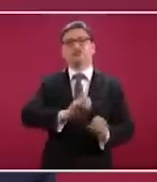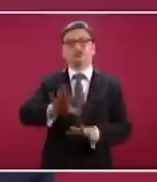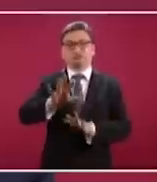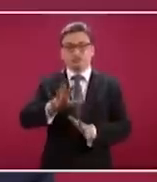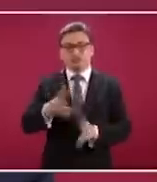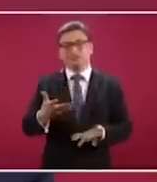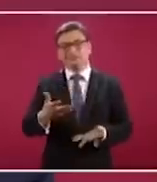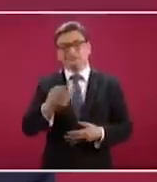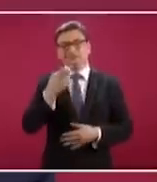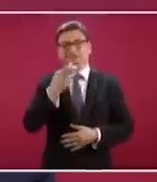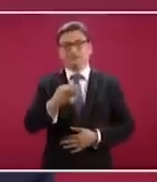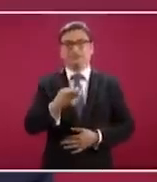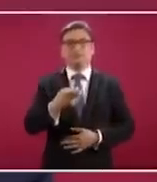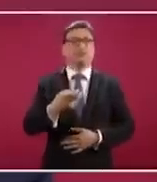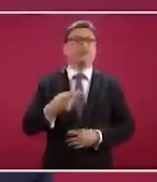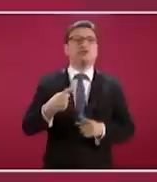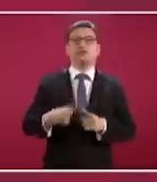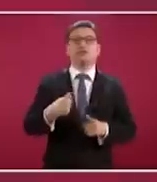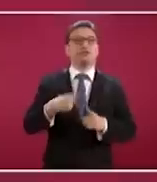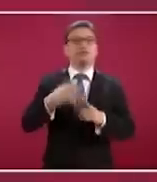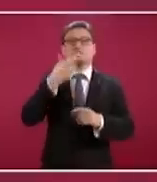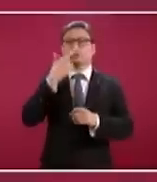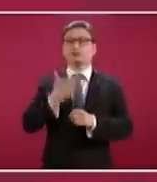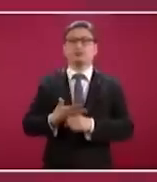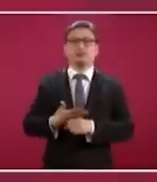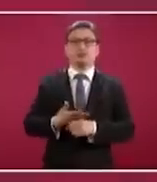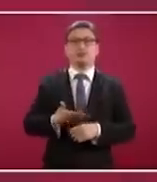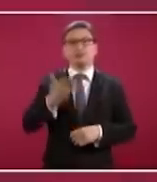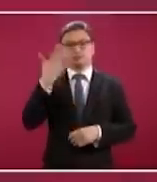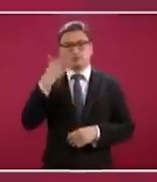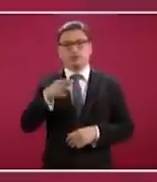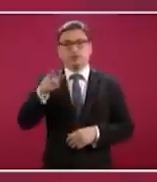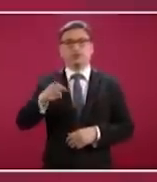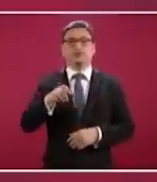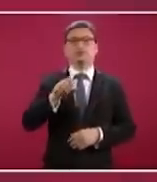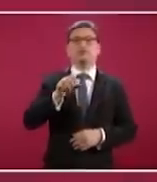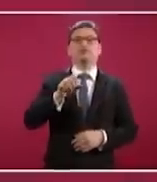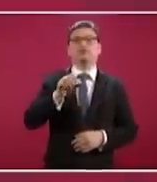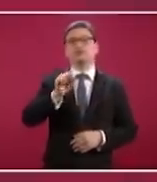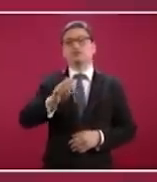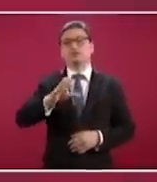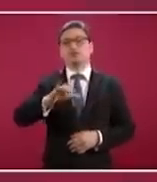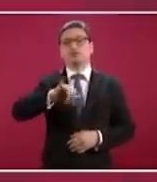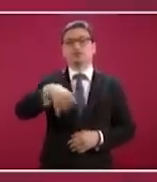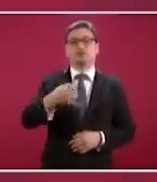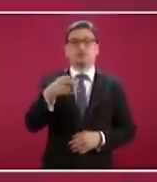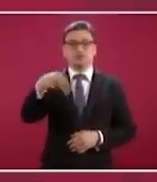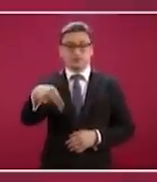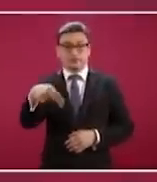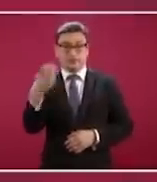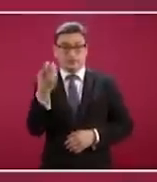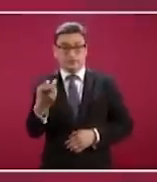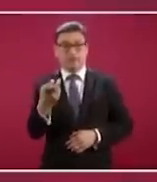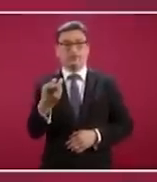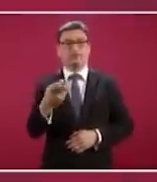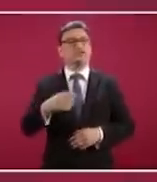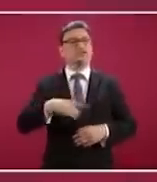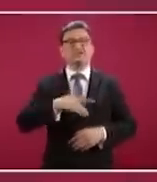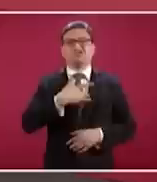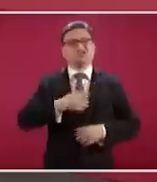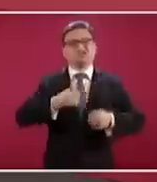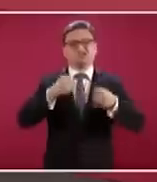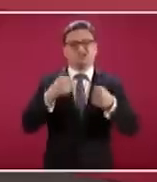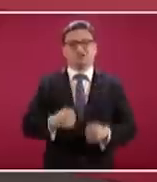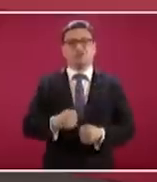Esto lo tiene que ver la Suprema Corte de Justicia. Estoy seguro que el